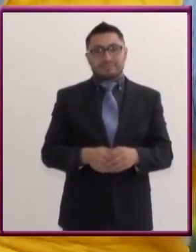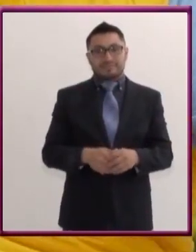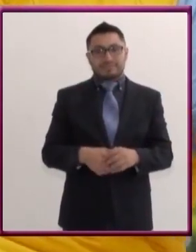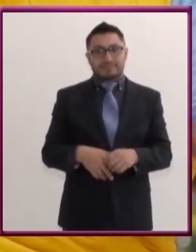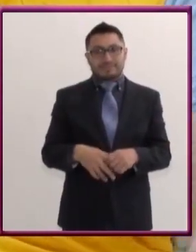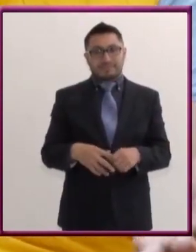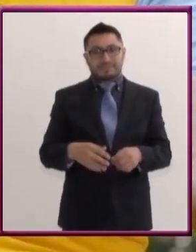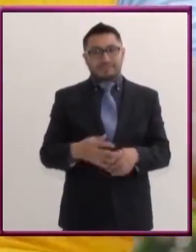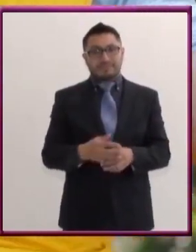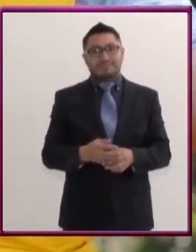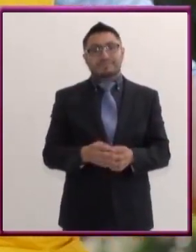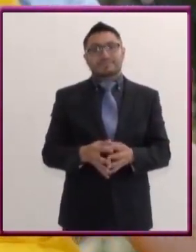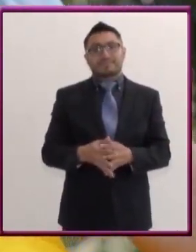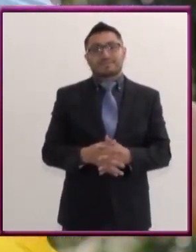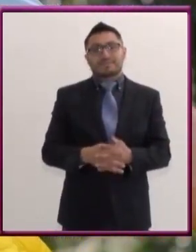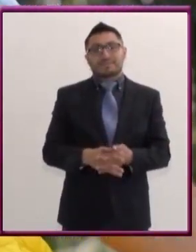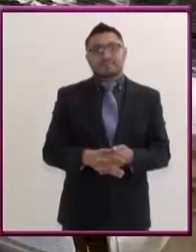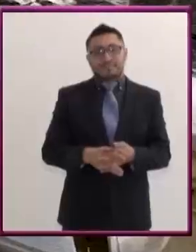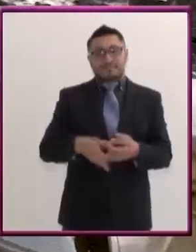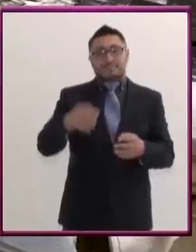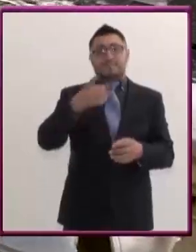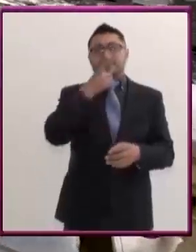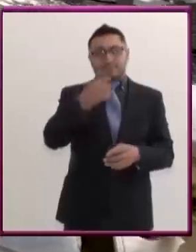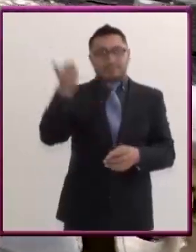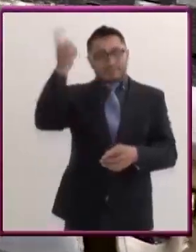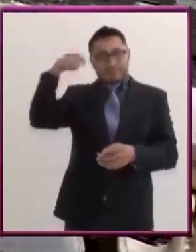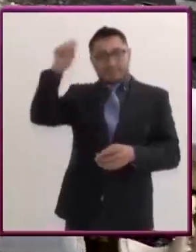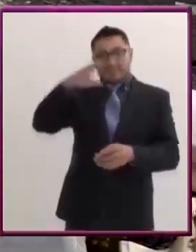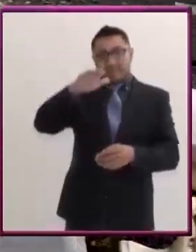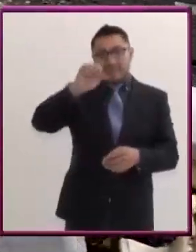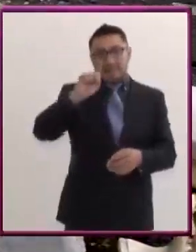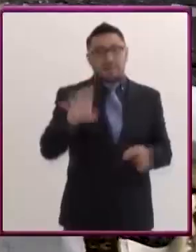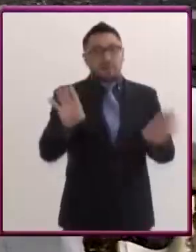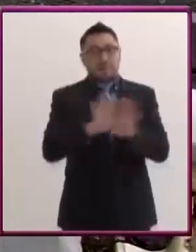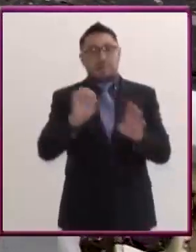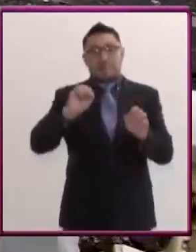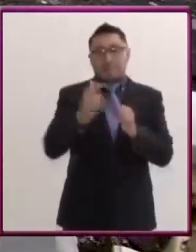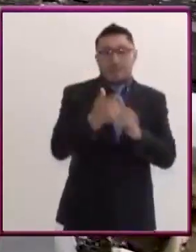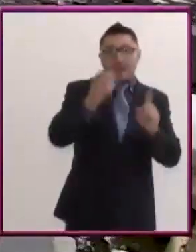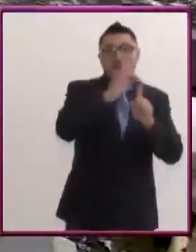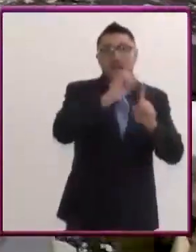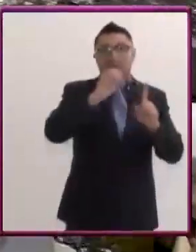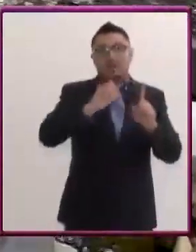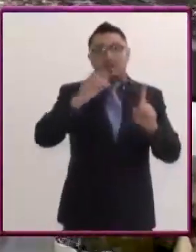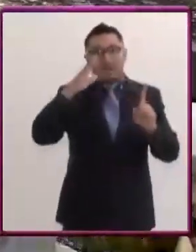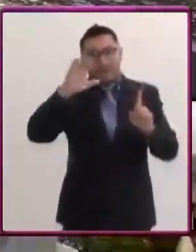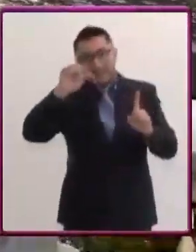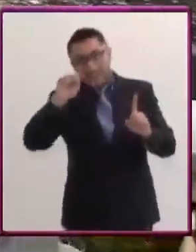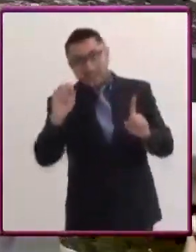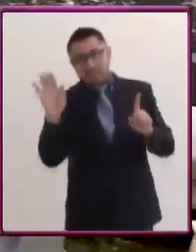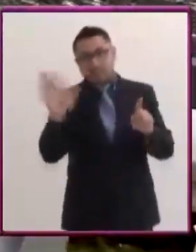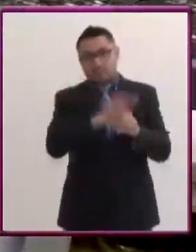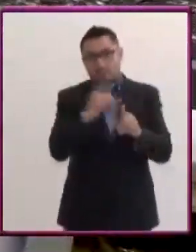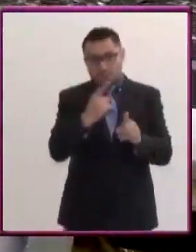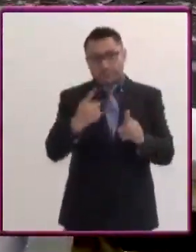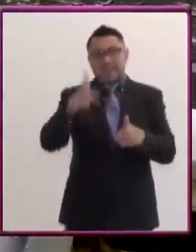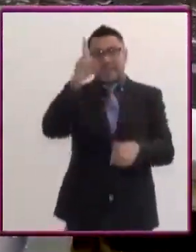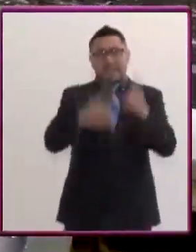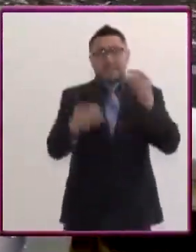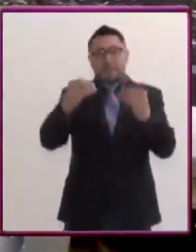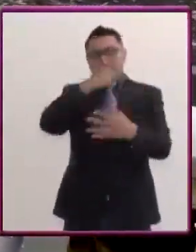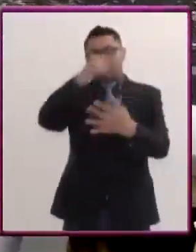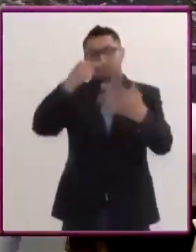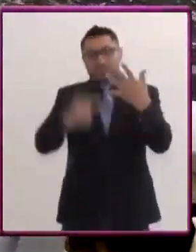saltamontes o pequeña mariposa matemática. Según la teoría del caos, se considera que algo es caótico porque depende de muchas variables